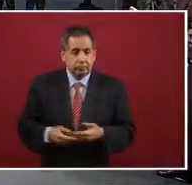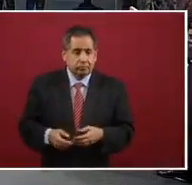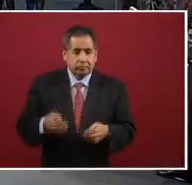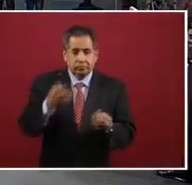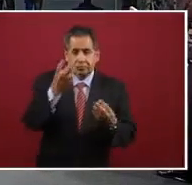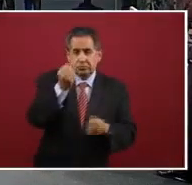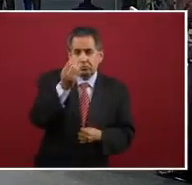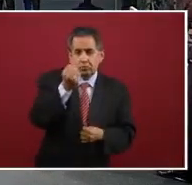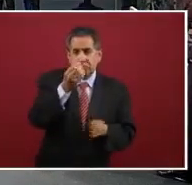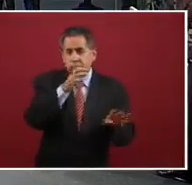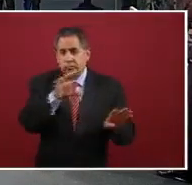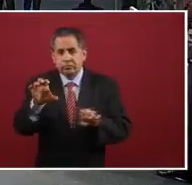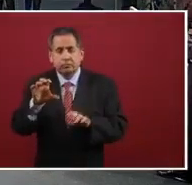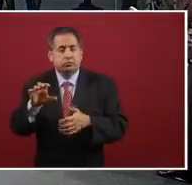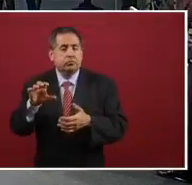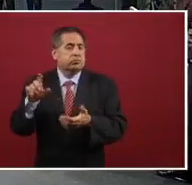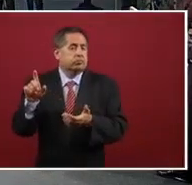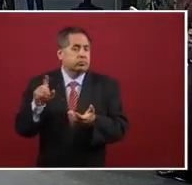900,000.